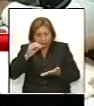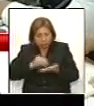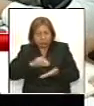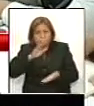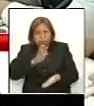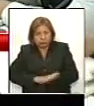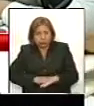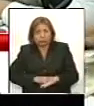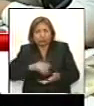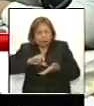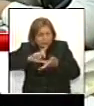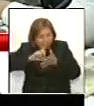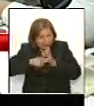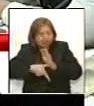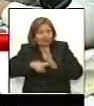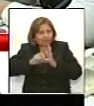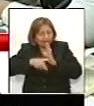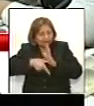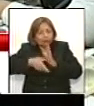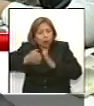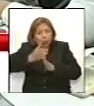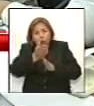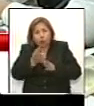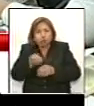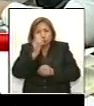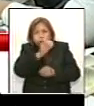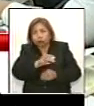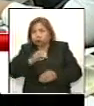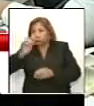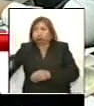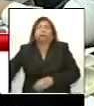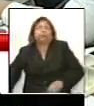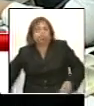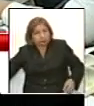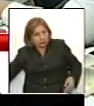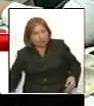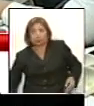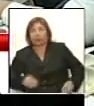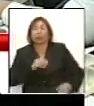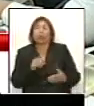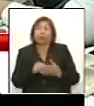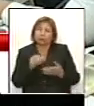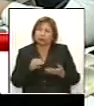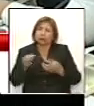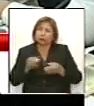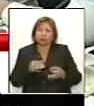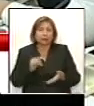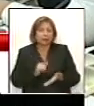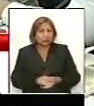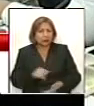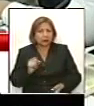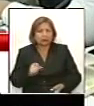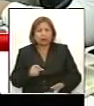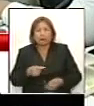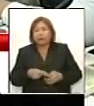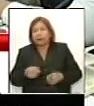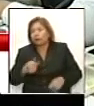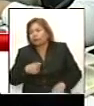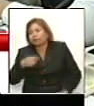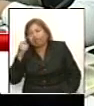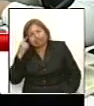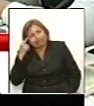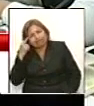que serán luego viabilizadas, transcritas a la unidad respectiva, sí. Pero imagínense, yo me